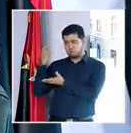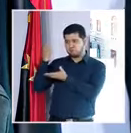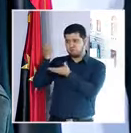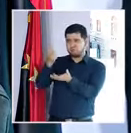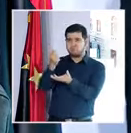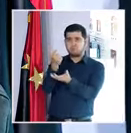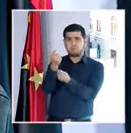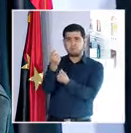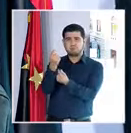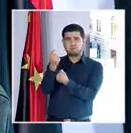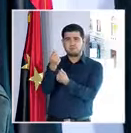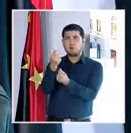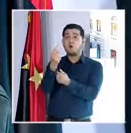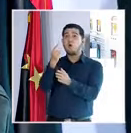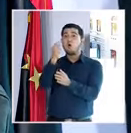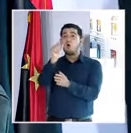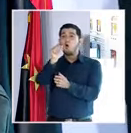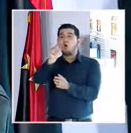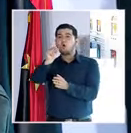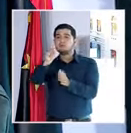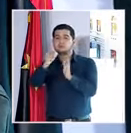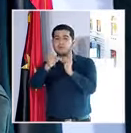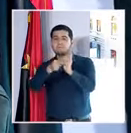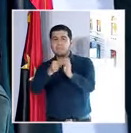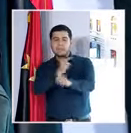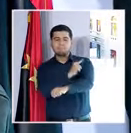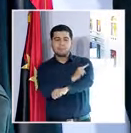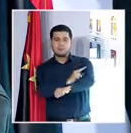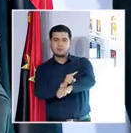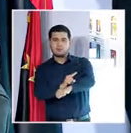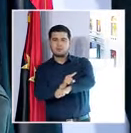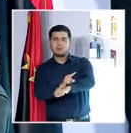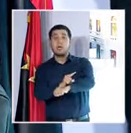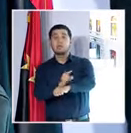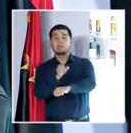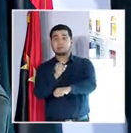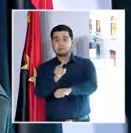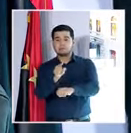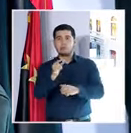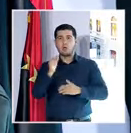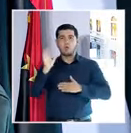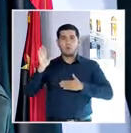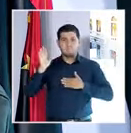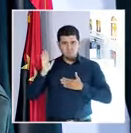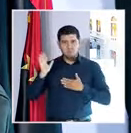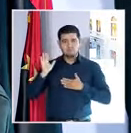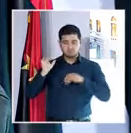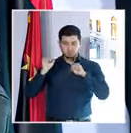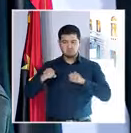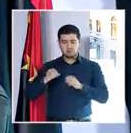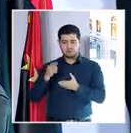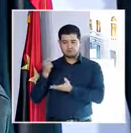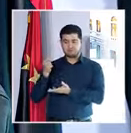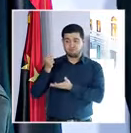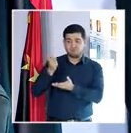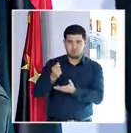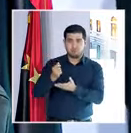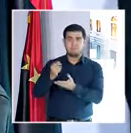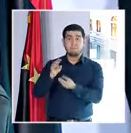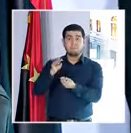lugar, en los terrenos de más de 11 mil millones de pesos y un compromiso de aportar para la construcción de 10 mil